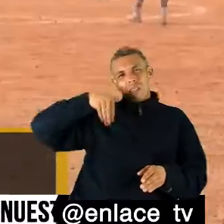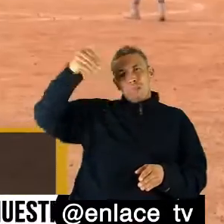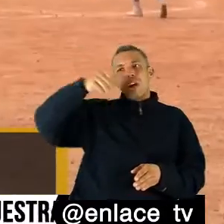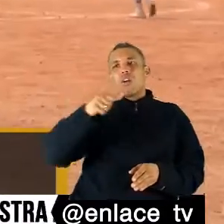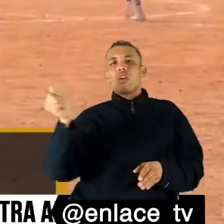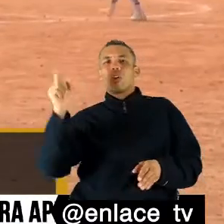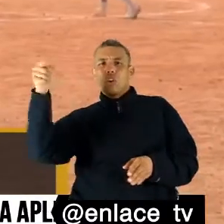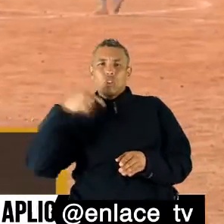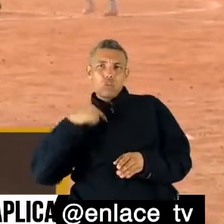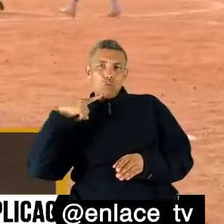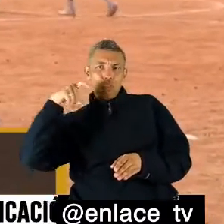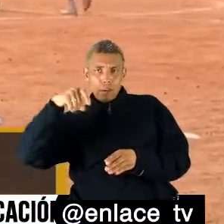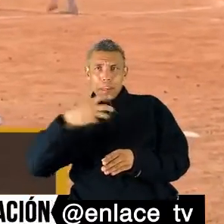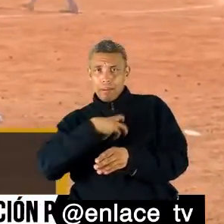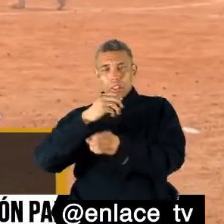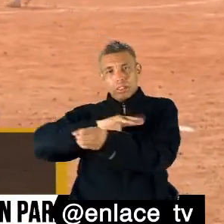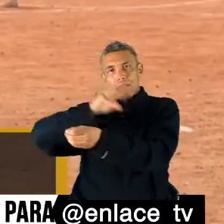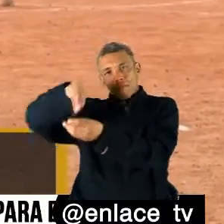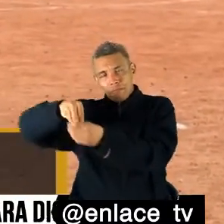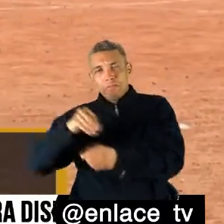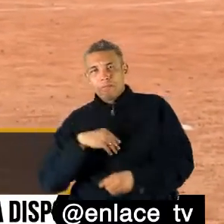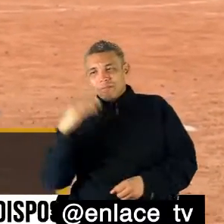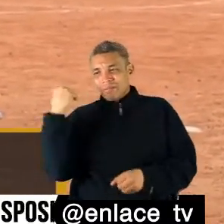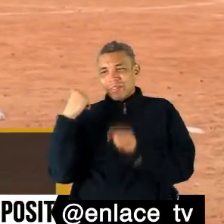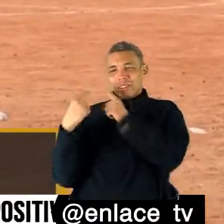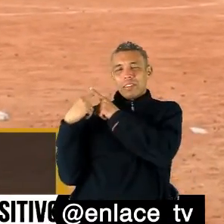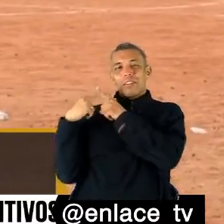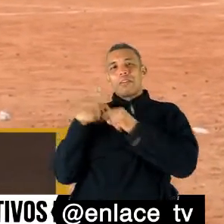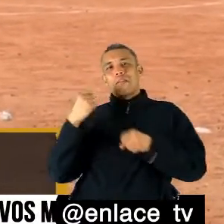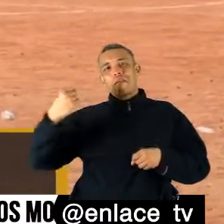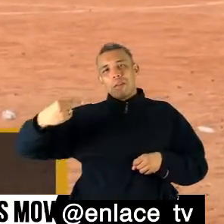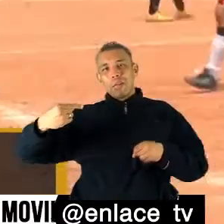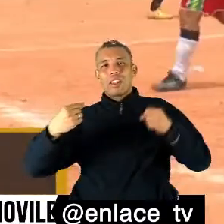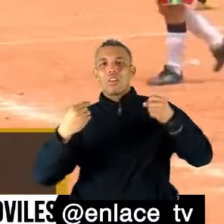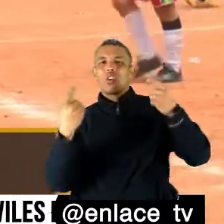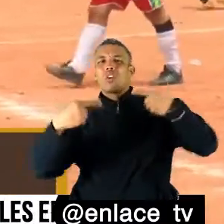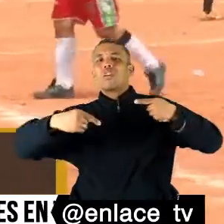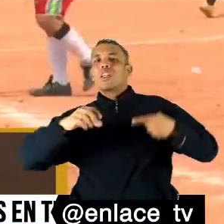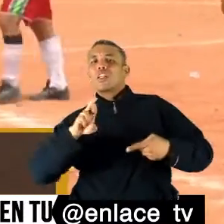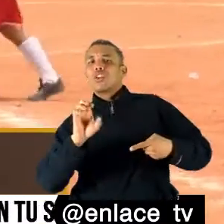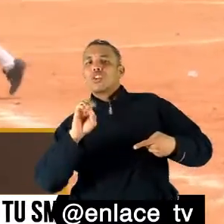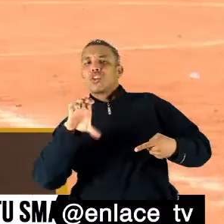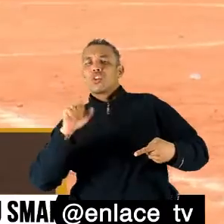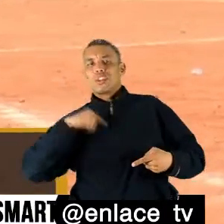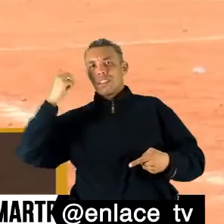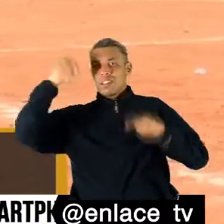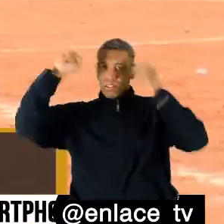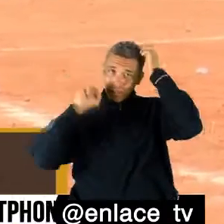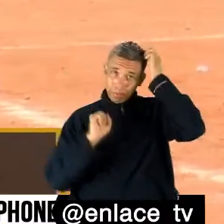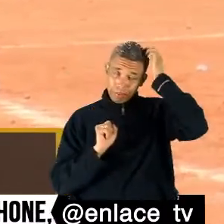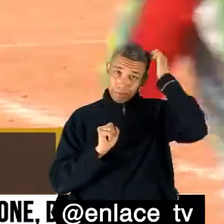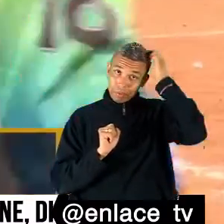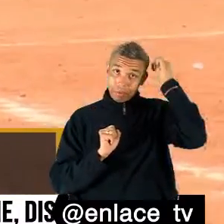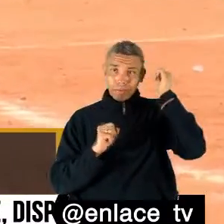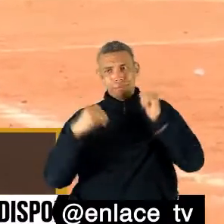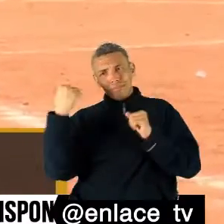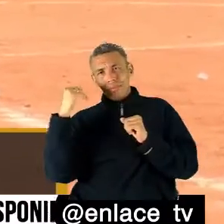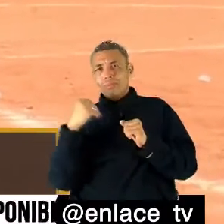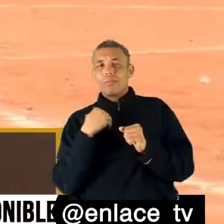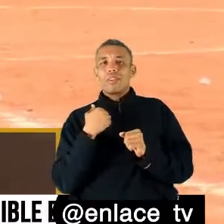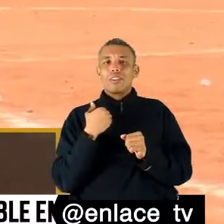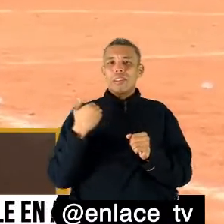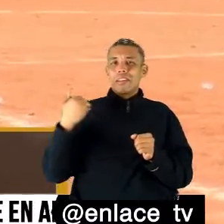cuarentanos. Su primer encuentro dominical lo ganó ante el equipo Roca del Suroriente de Barranca Bermeja. El onceno de San Pablo jugó en ayunas por todo el tema de su desplazamiento